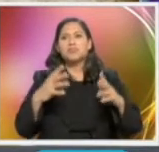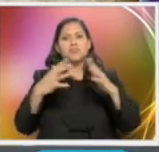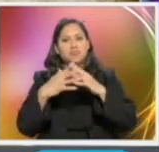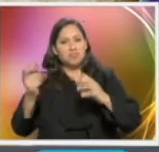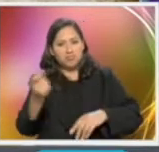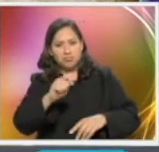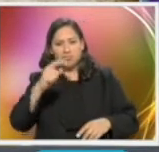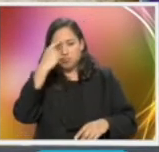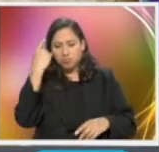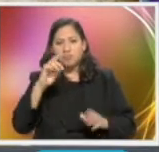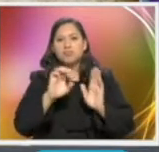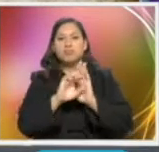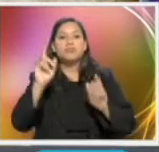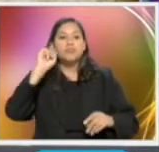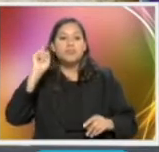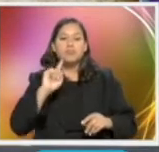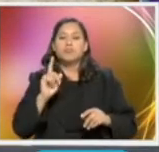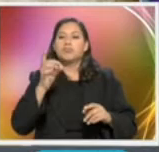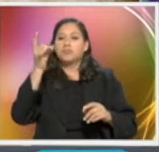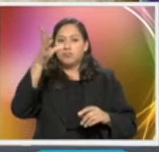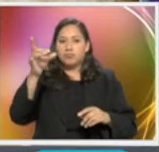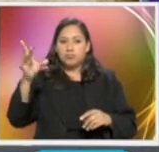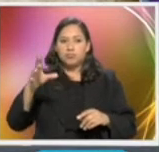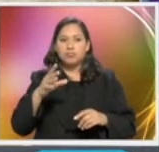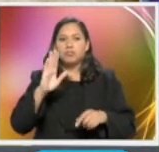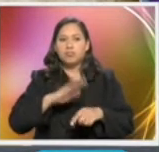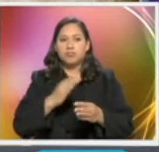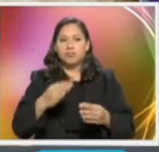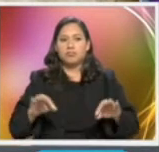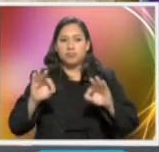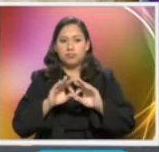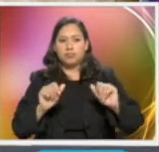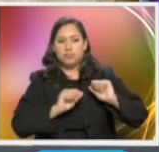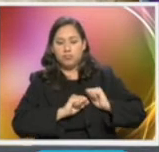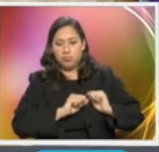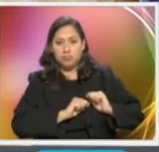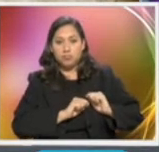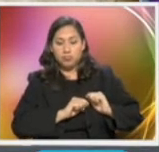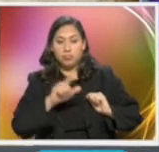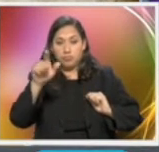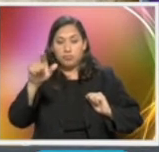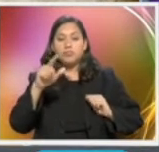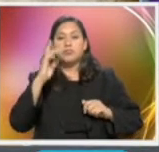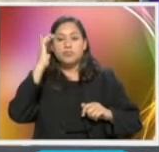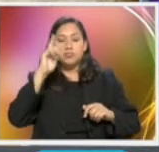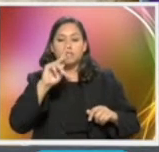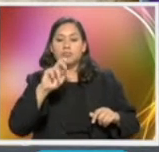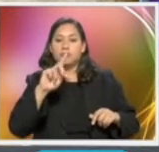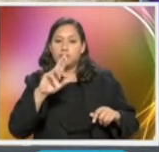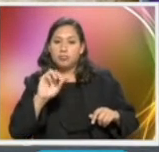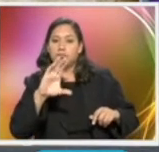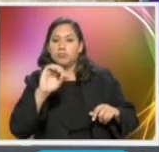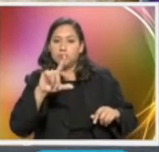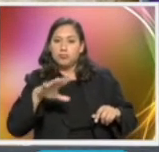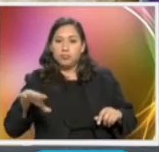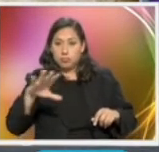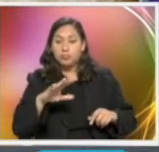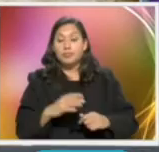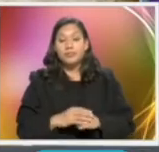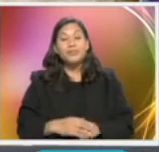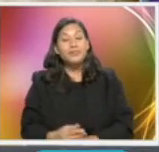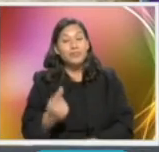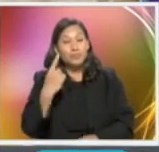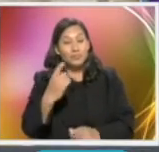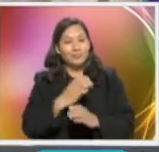batallas, como por ejemplo la toma de Zacatecas, que fue una de las más importantes batallas, la toma de San Pedro de las Colonias. Y yo creo que una de